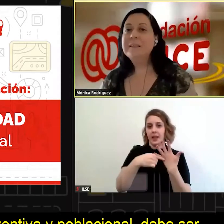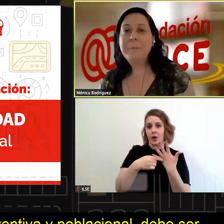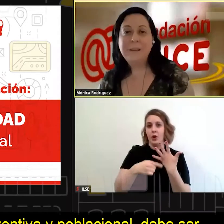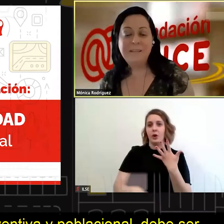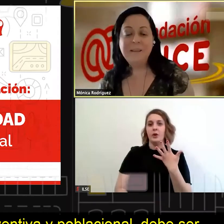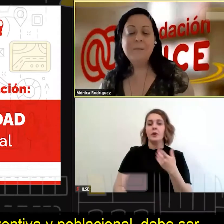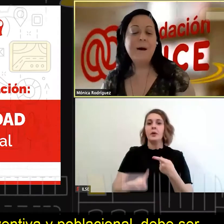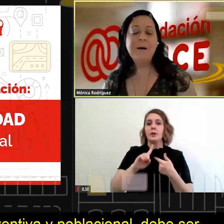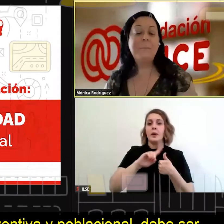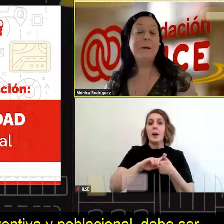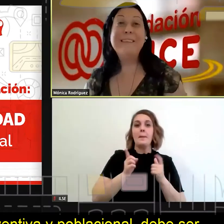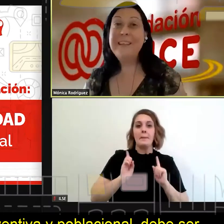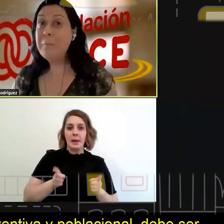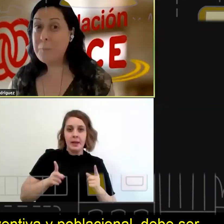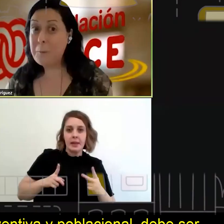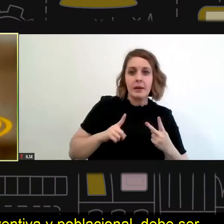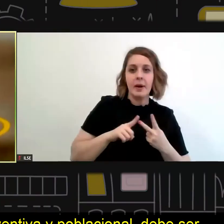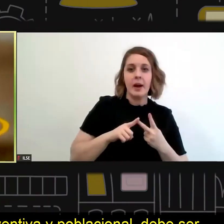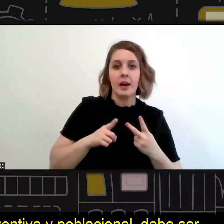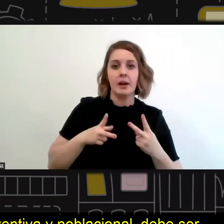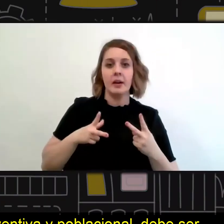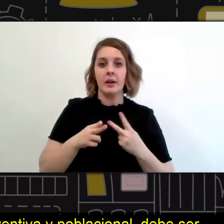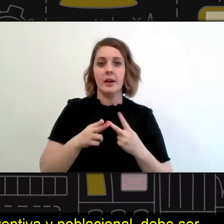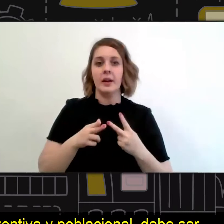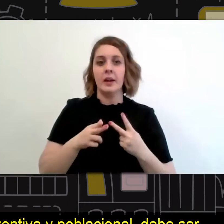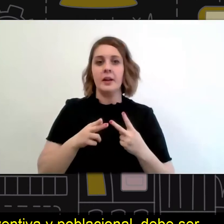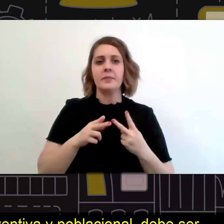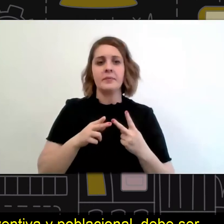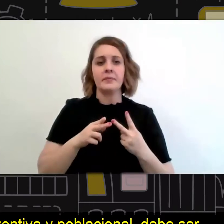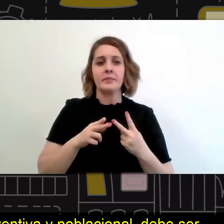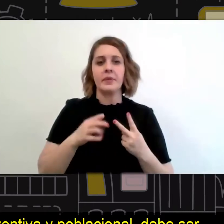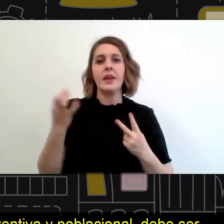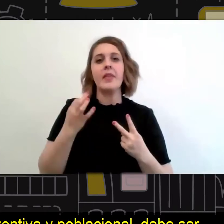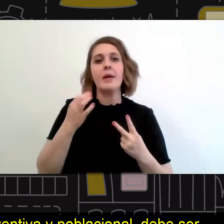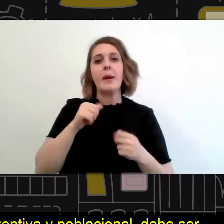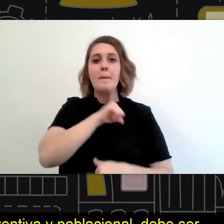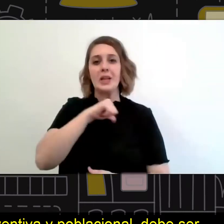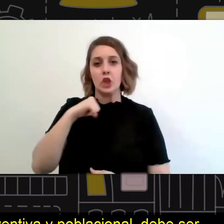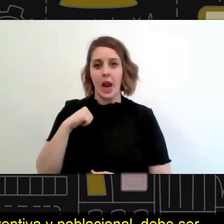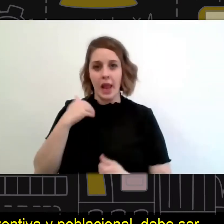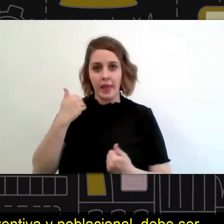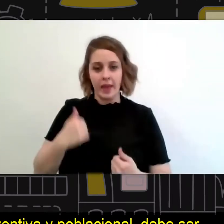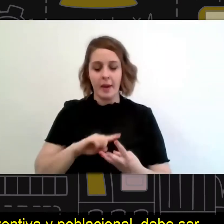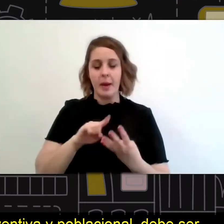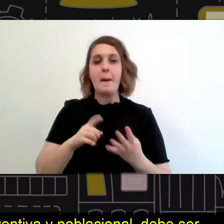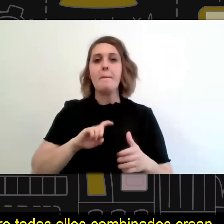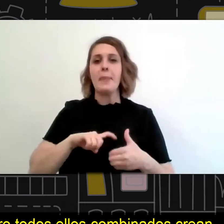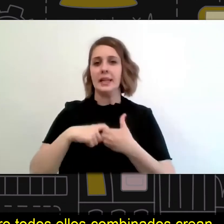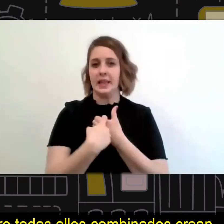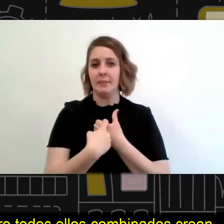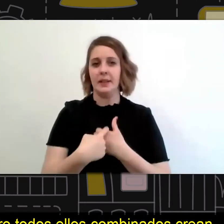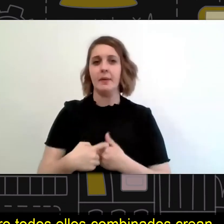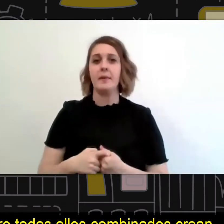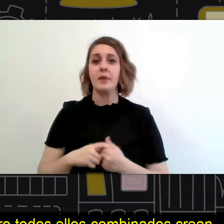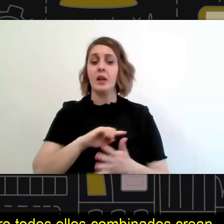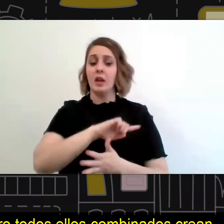ser predictiva, preventiva y poblacional, debe ser personalizada y participativa. Son